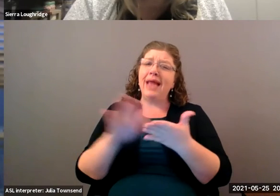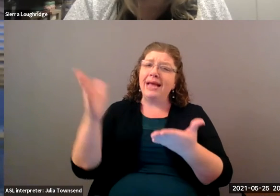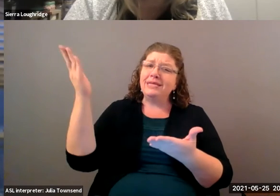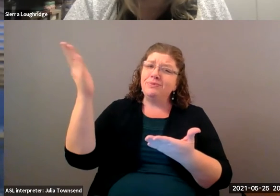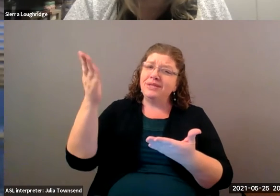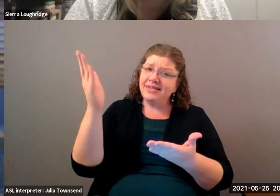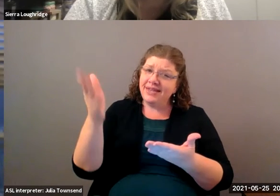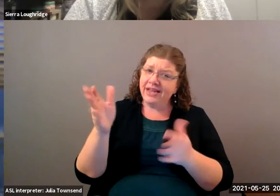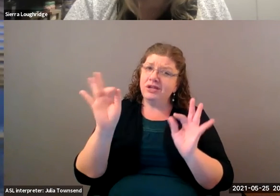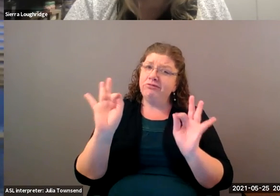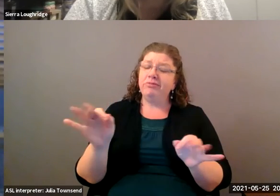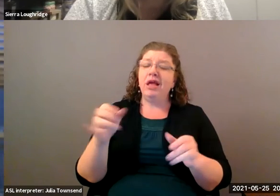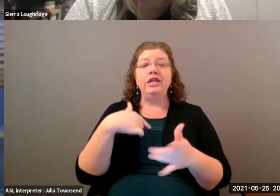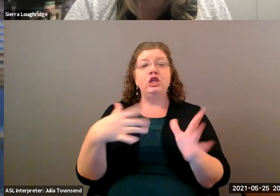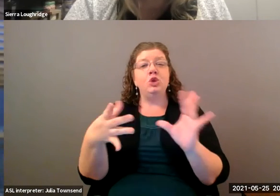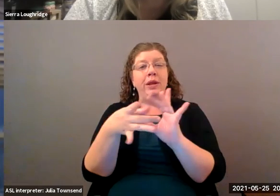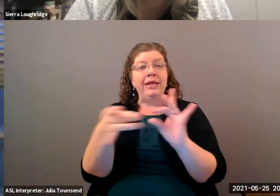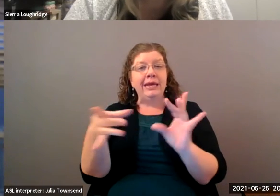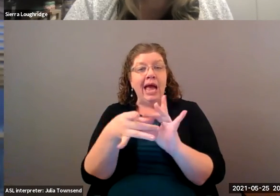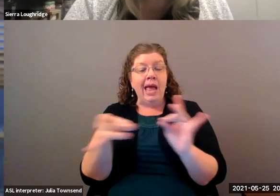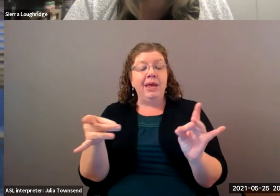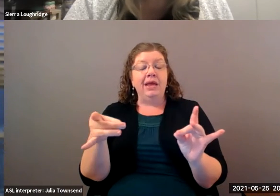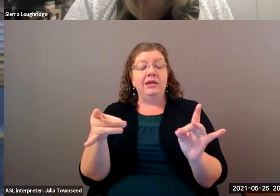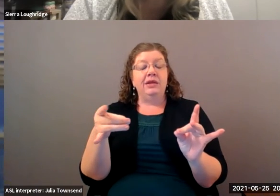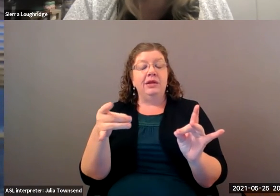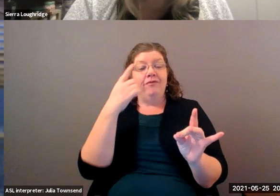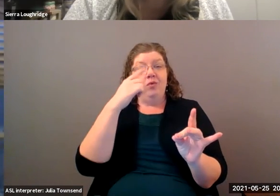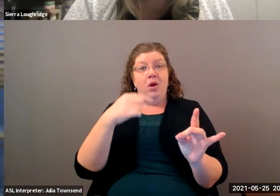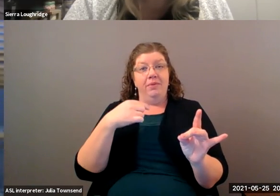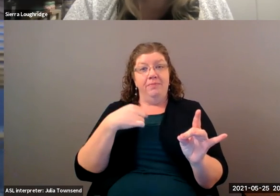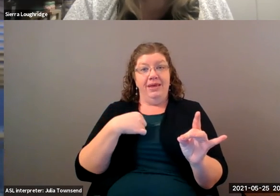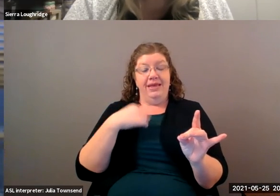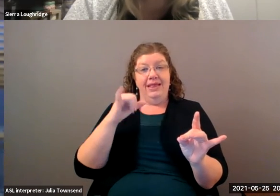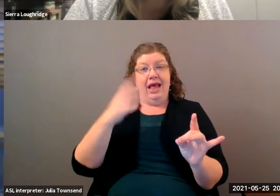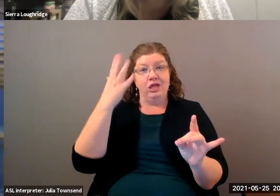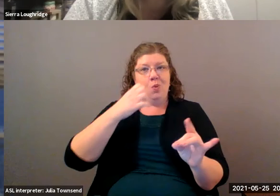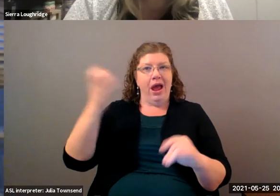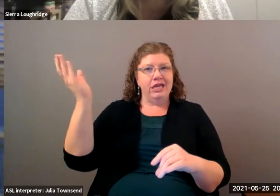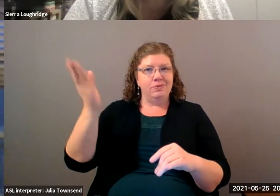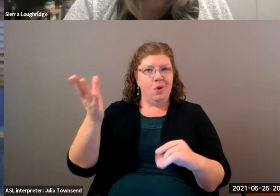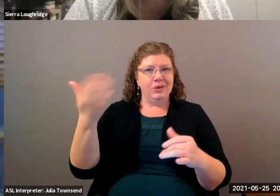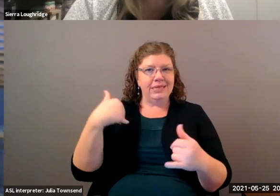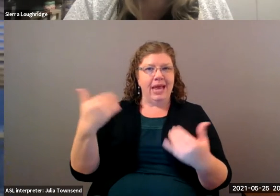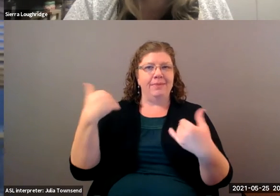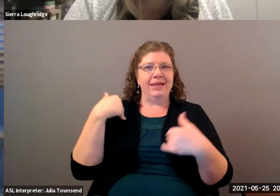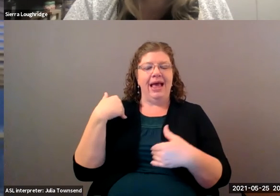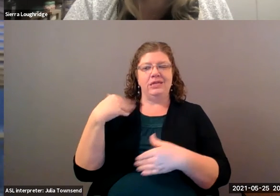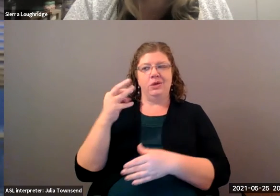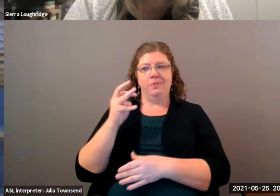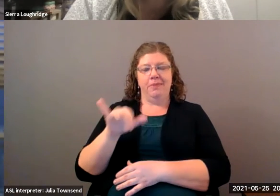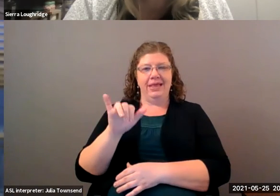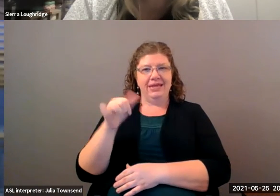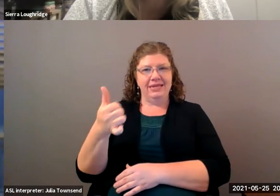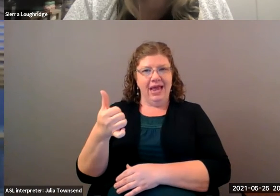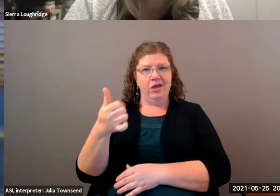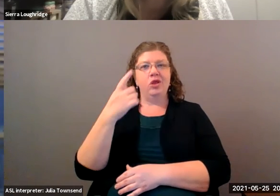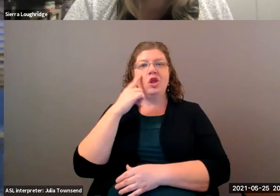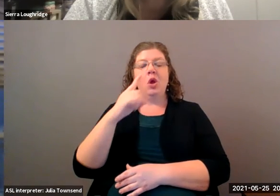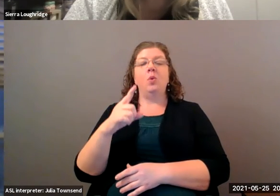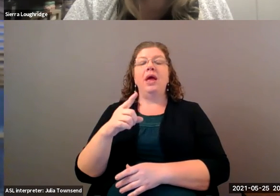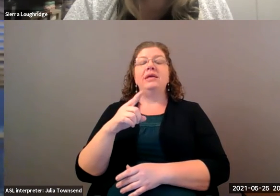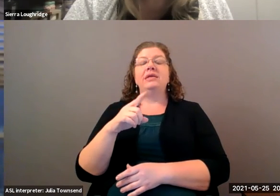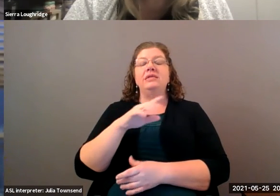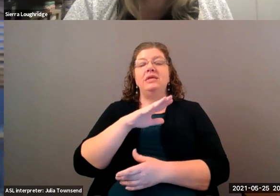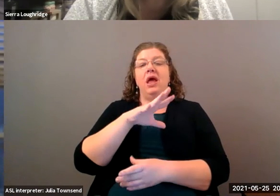Muy buena presentación. Solamente quiero hacer un comentario que para mí, por eso hablé sobre esta última vez el día 10 de